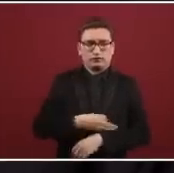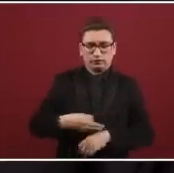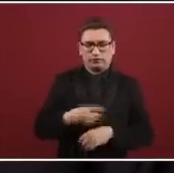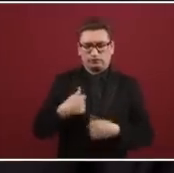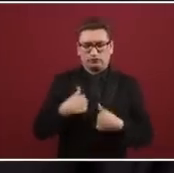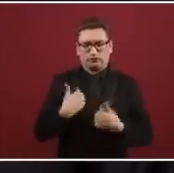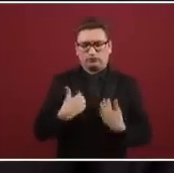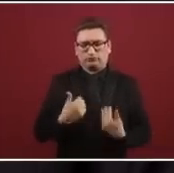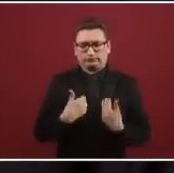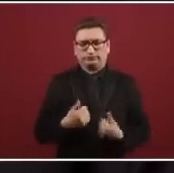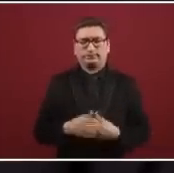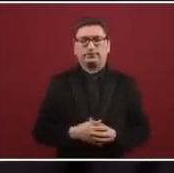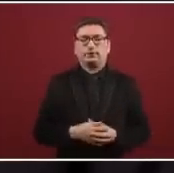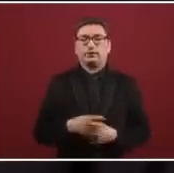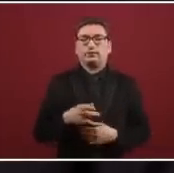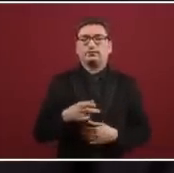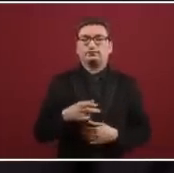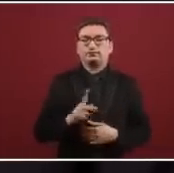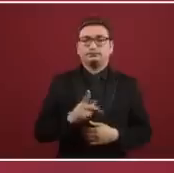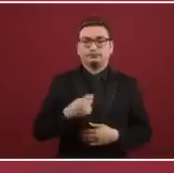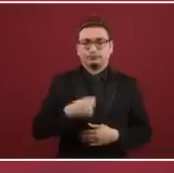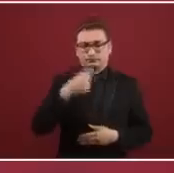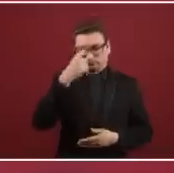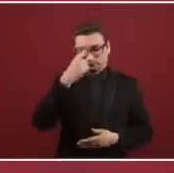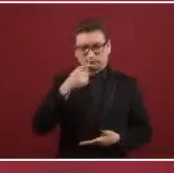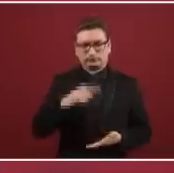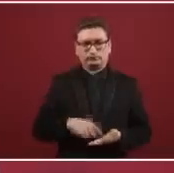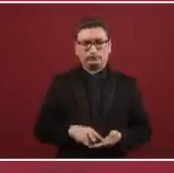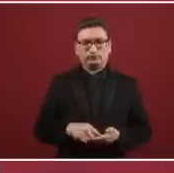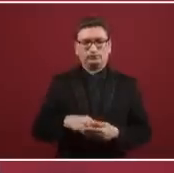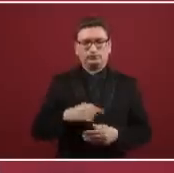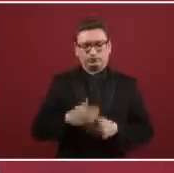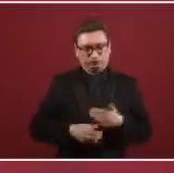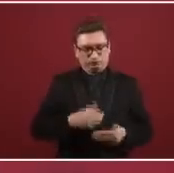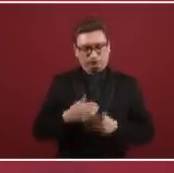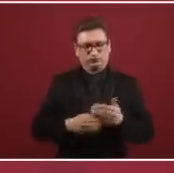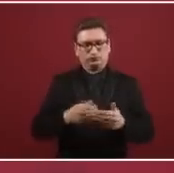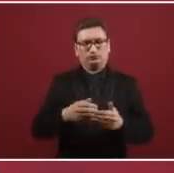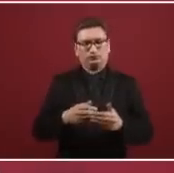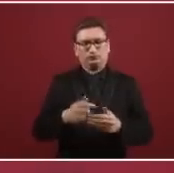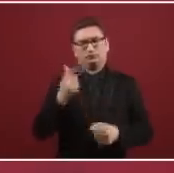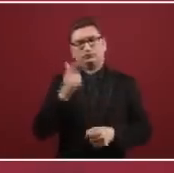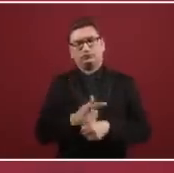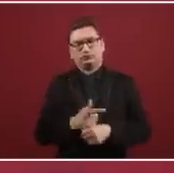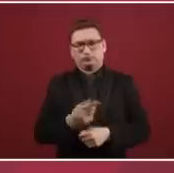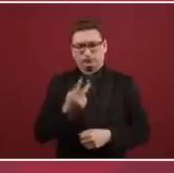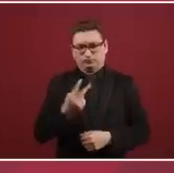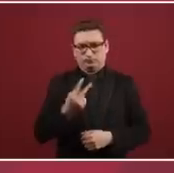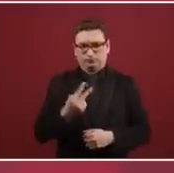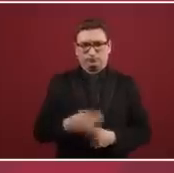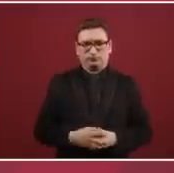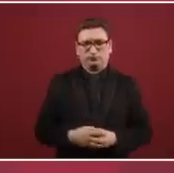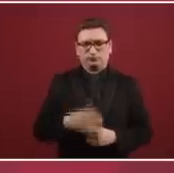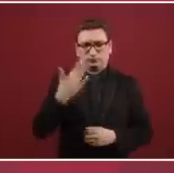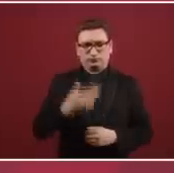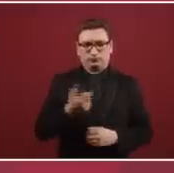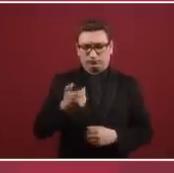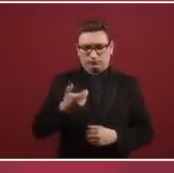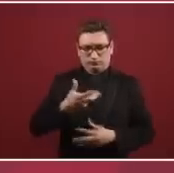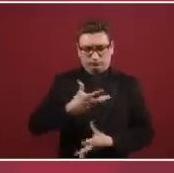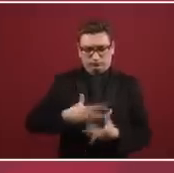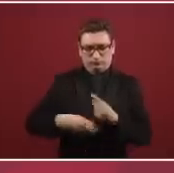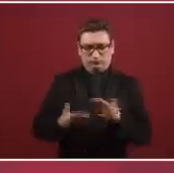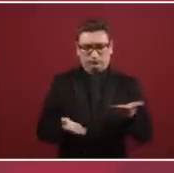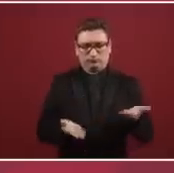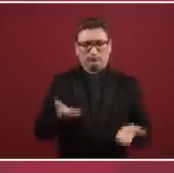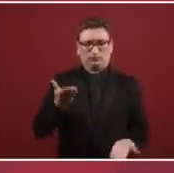eso. Pero creo que se están logrando las dos cosas. Hay equilibrios macroeconómicos, eso se